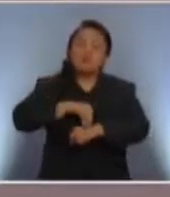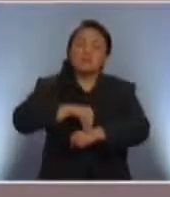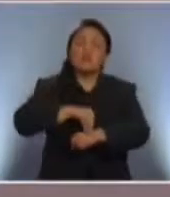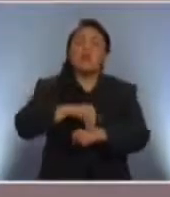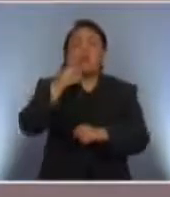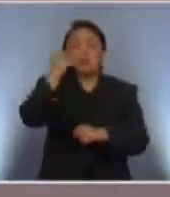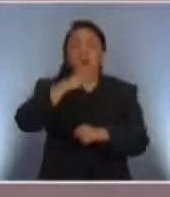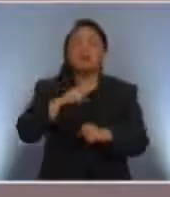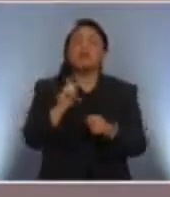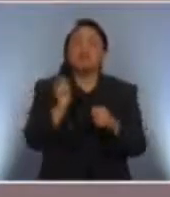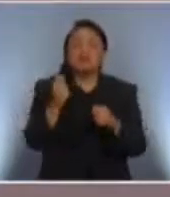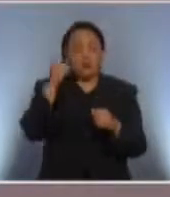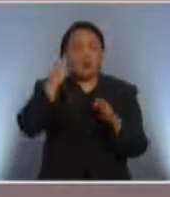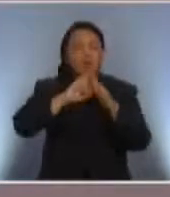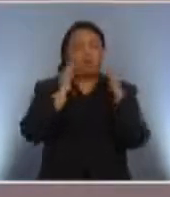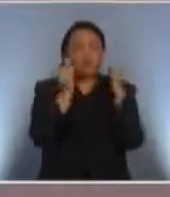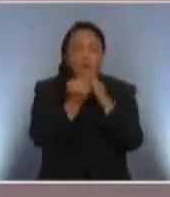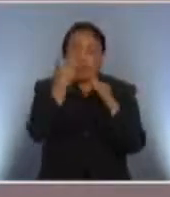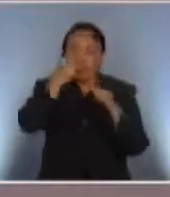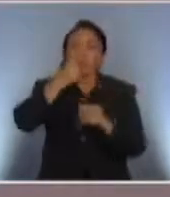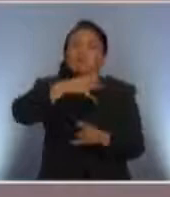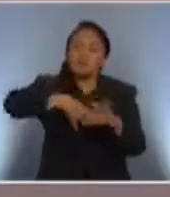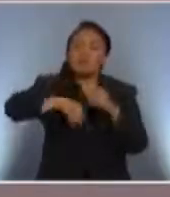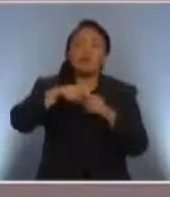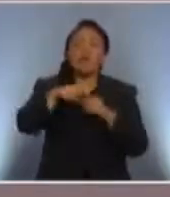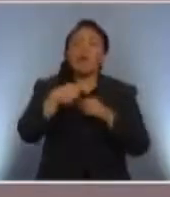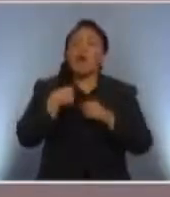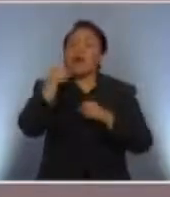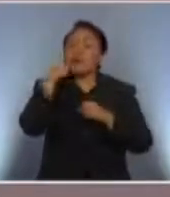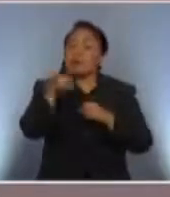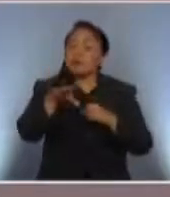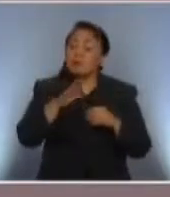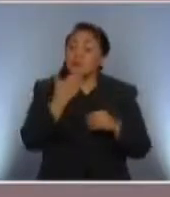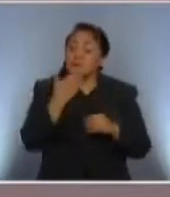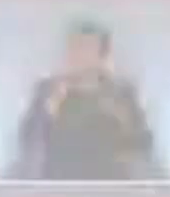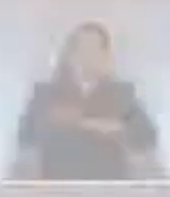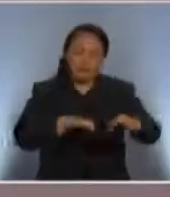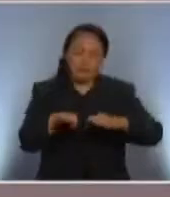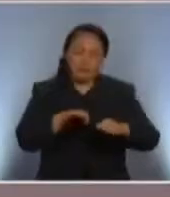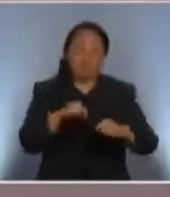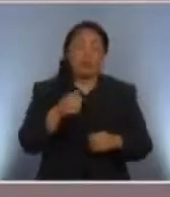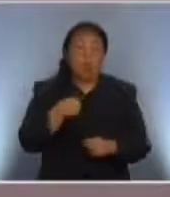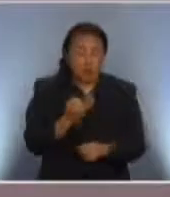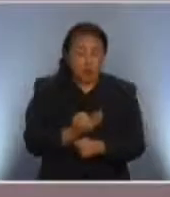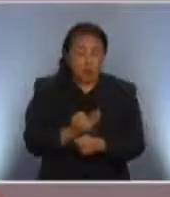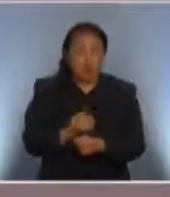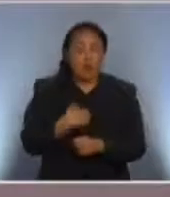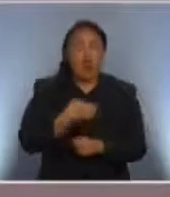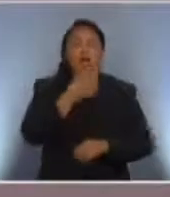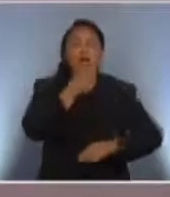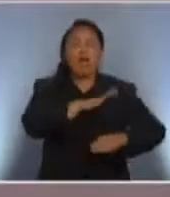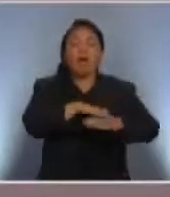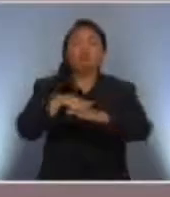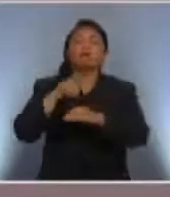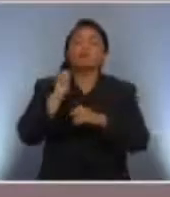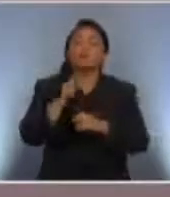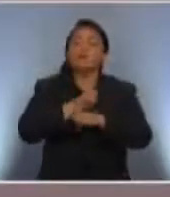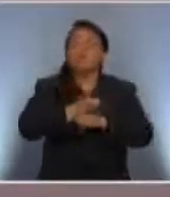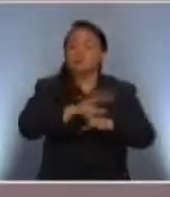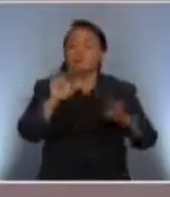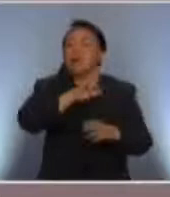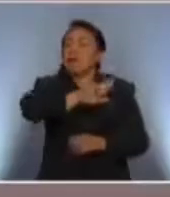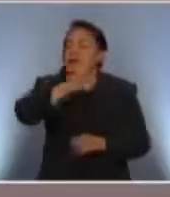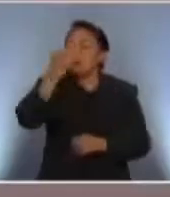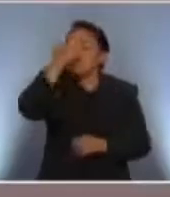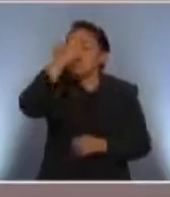para retribuir a nuestros maestros con base en sus méritos. Quiero desde aquí hacer un amplio